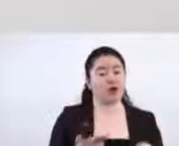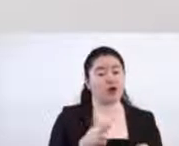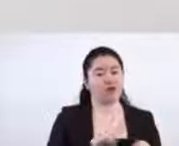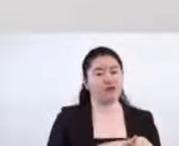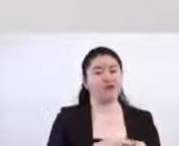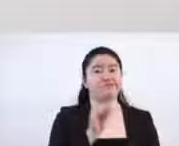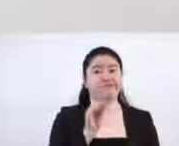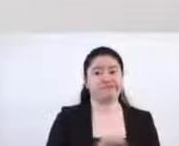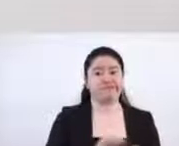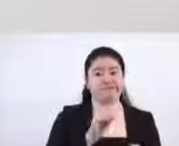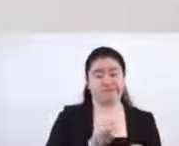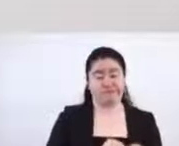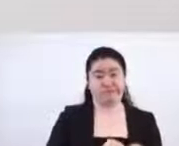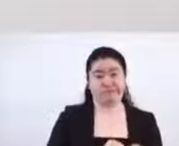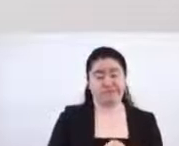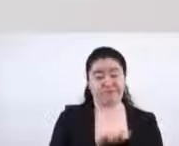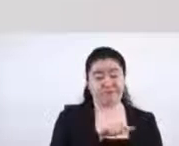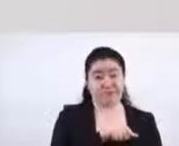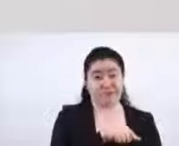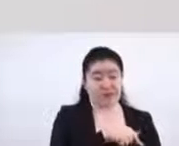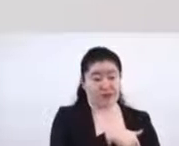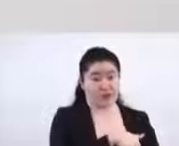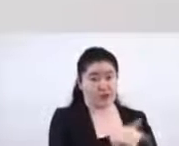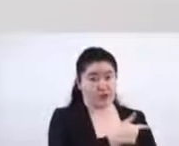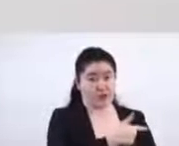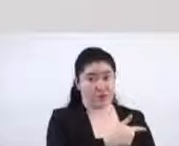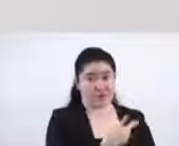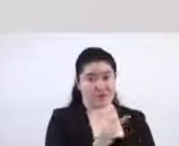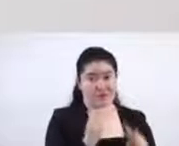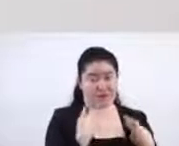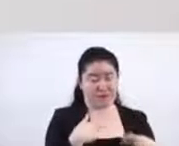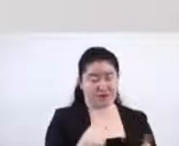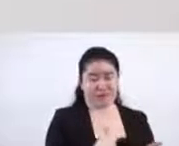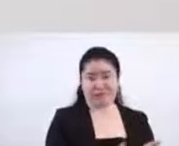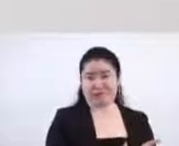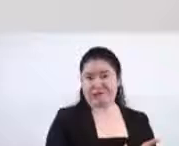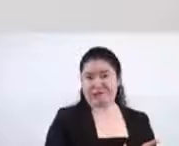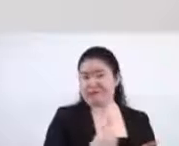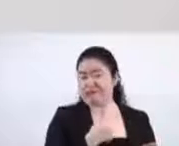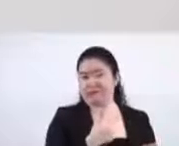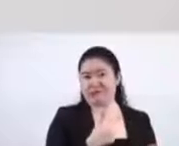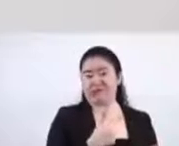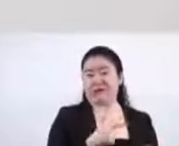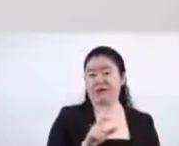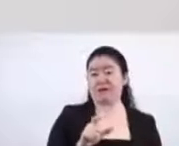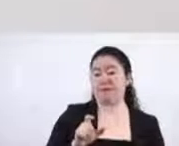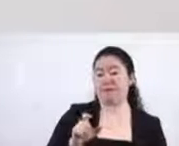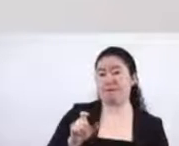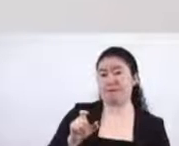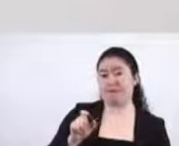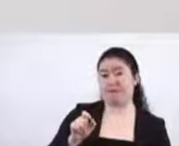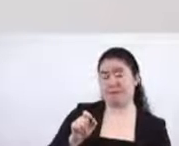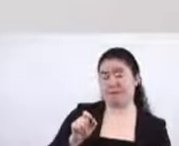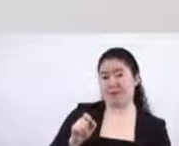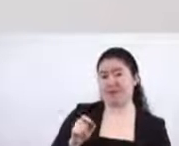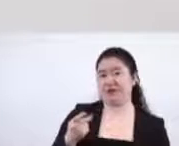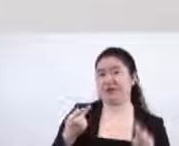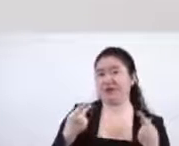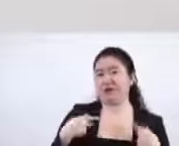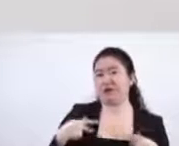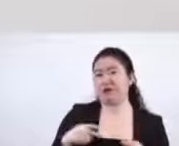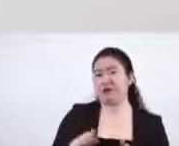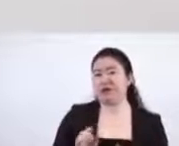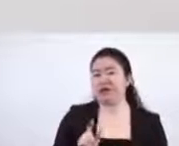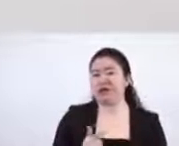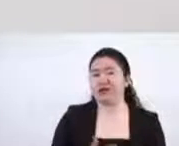hospitalizadas. De ellas hay 12 personas graves, 20 personas delicadas, este